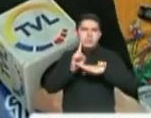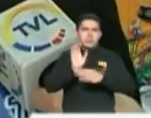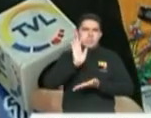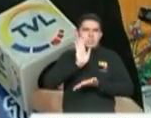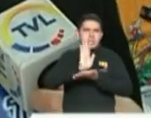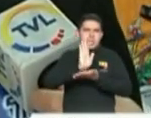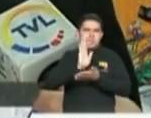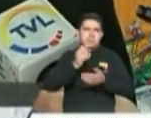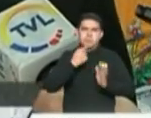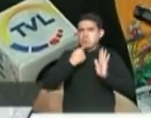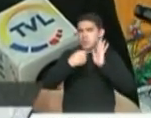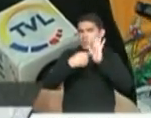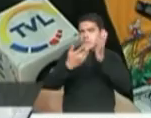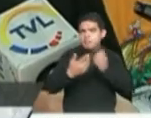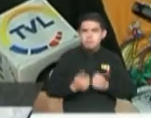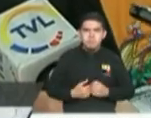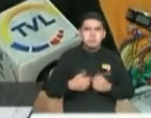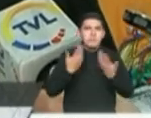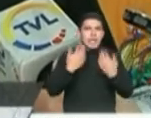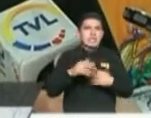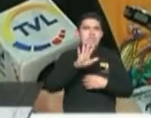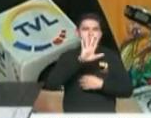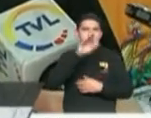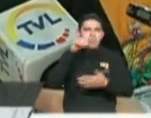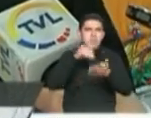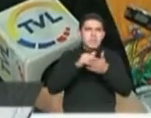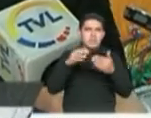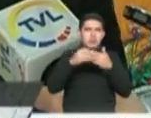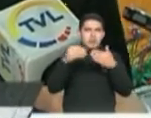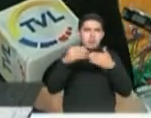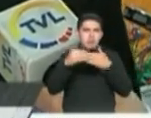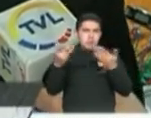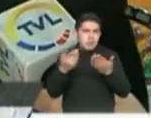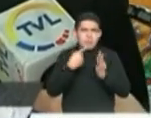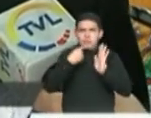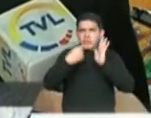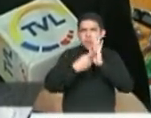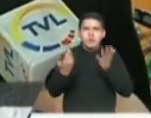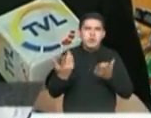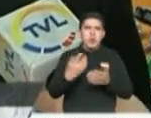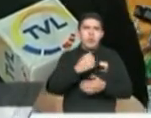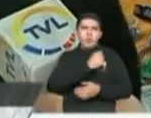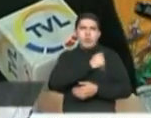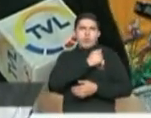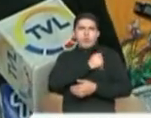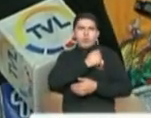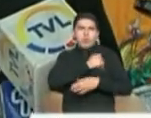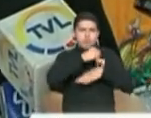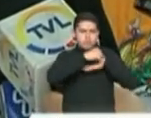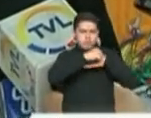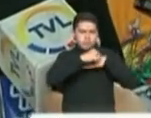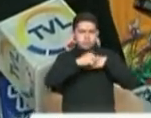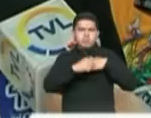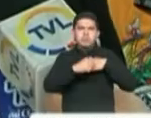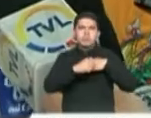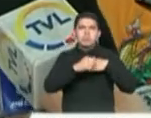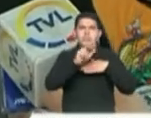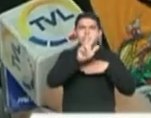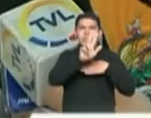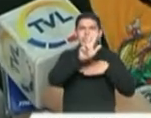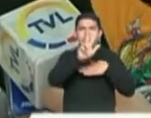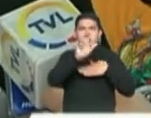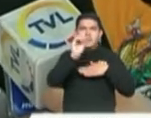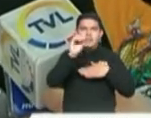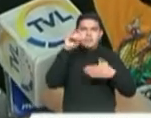un contrato por ejemplo de cinco mil dólares la operación de una operación por ejemplo de corazón abierto de 30 mil cuánto te